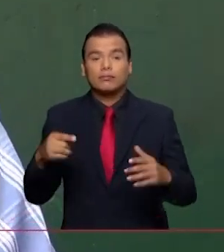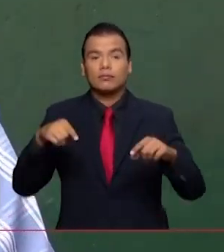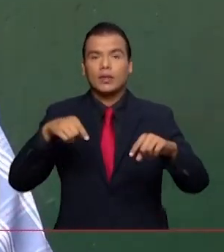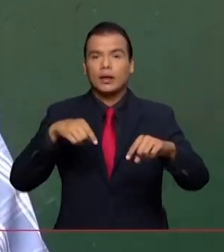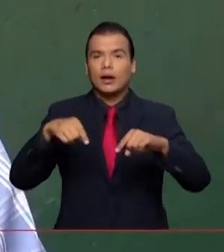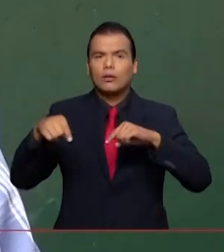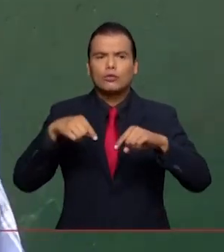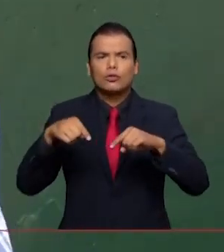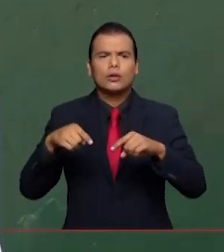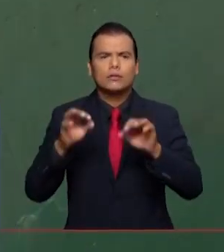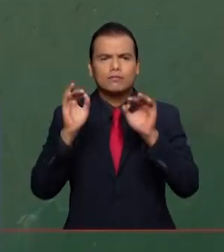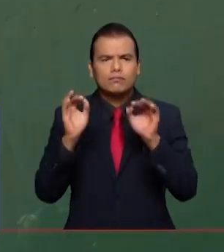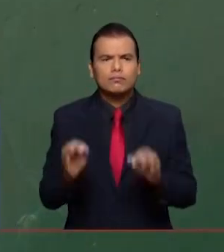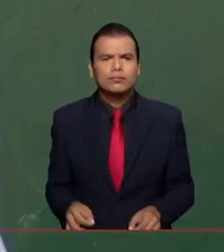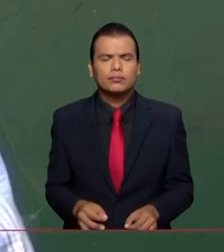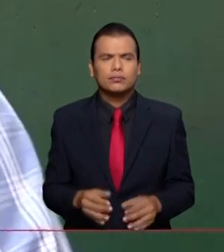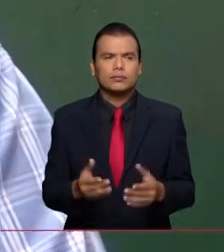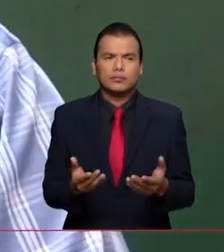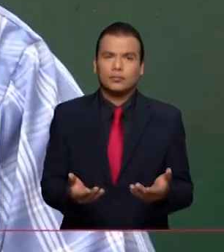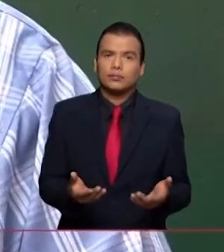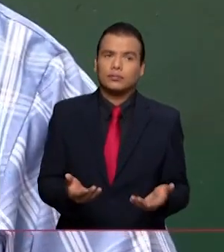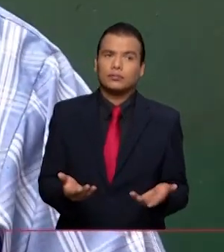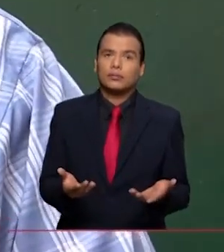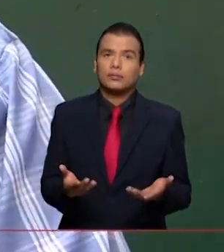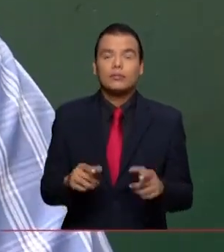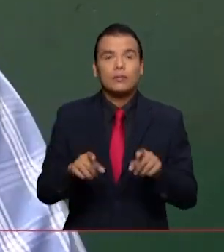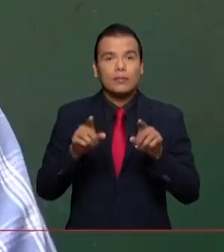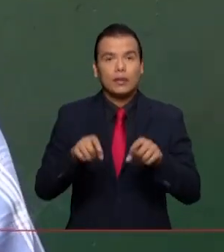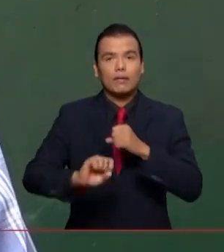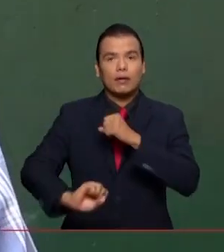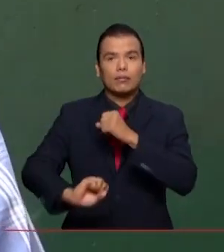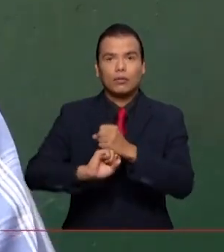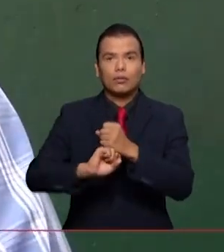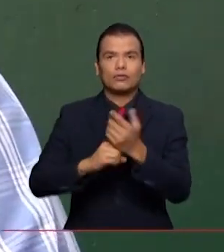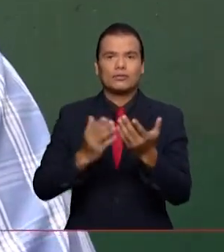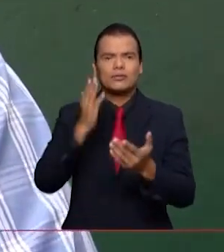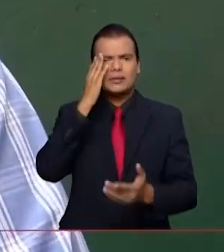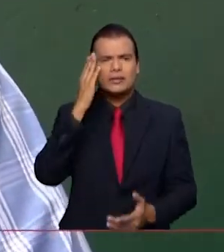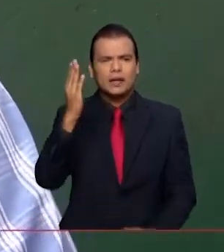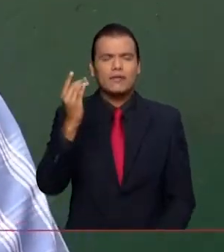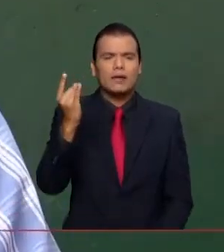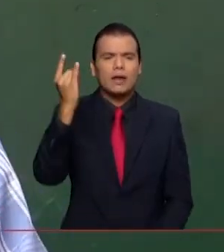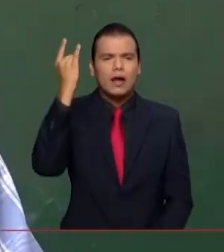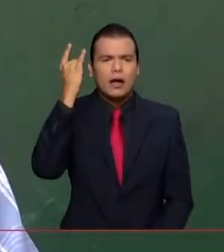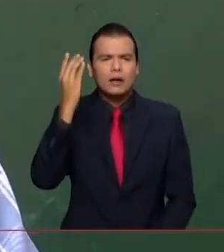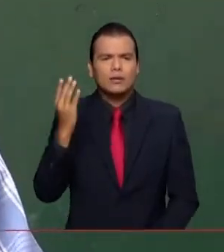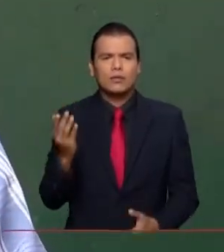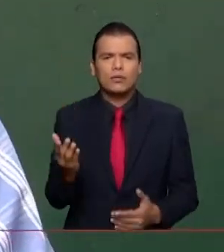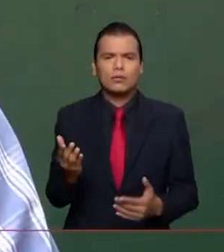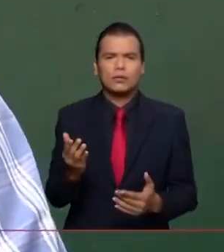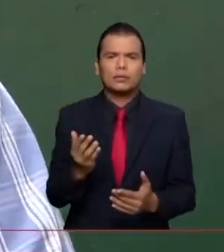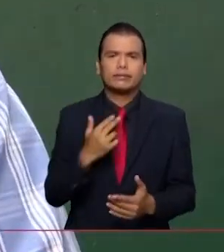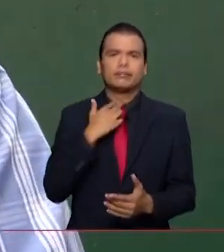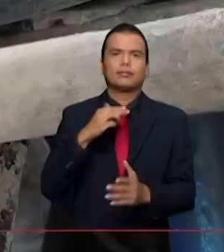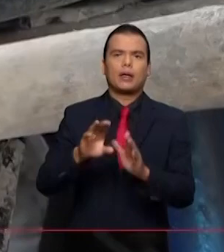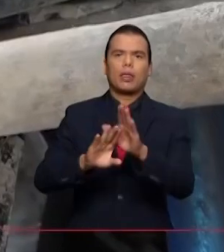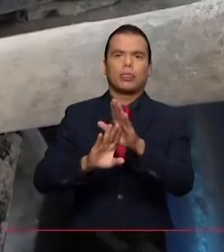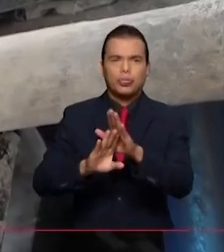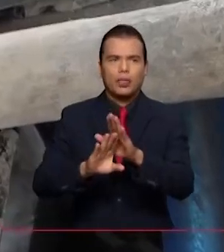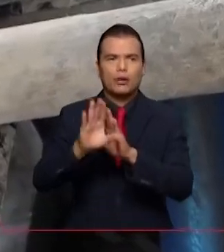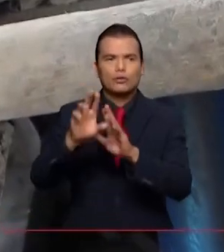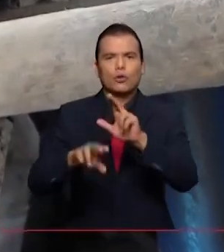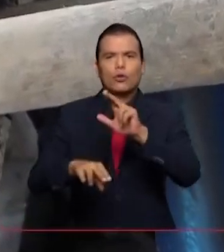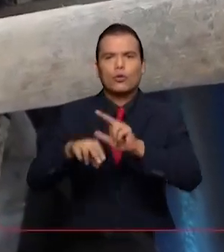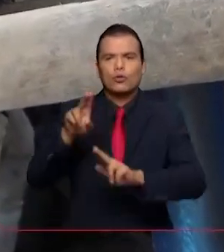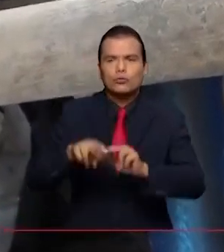esta temática en aras de que ello no vaya a generar un estancamiento en un sector tan